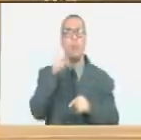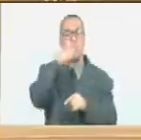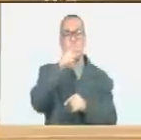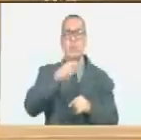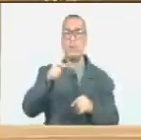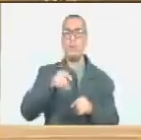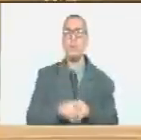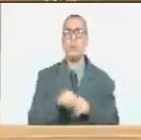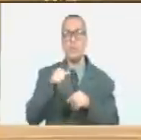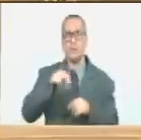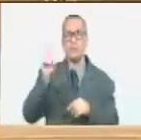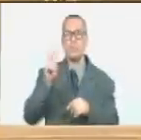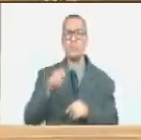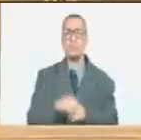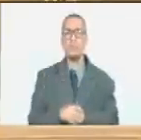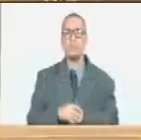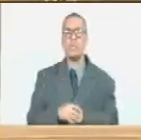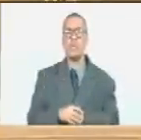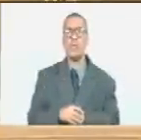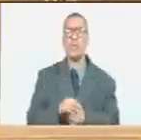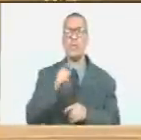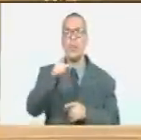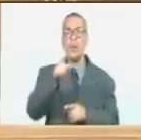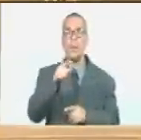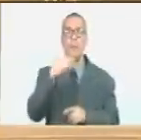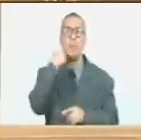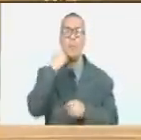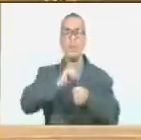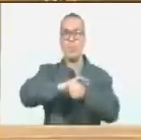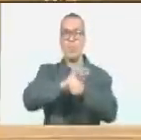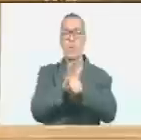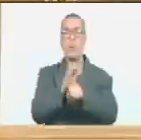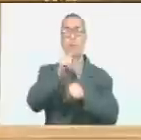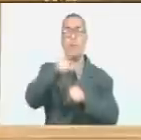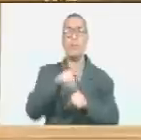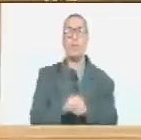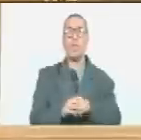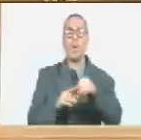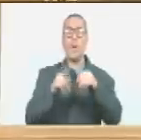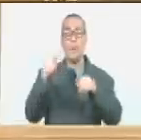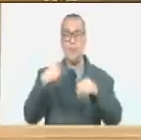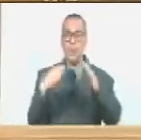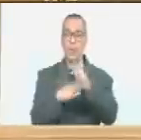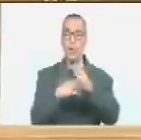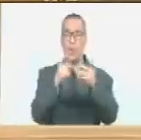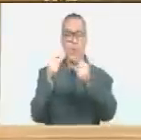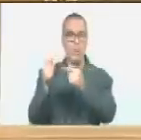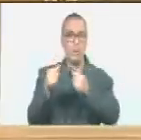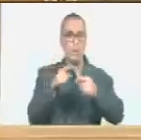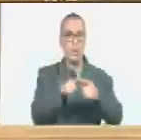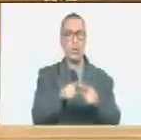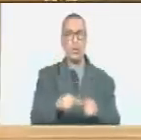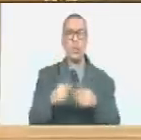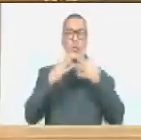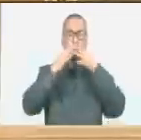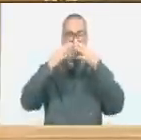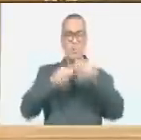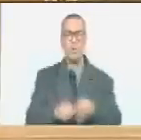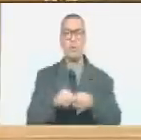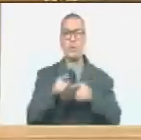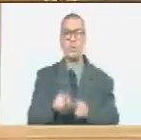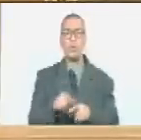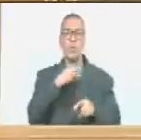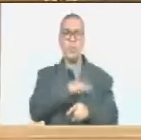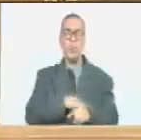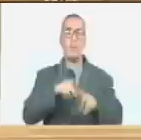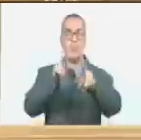pueblo de Venezuela. En plena pandemia y en pleno bloqueo económico, lo que garantizó que la gran